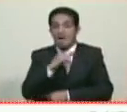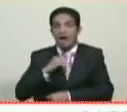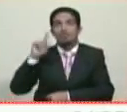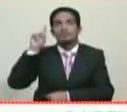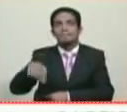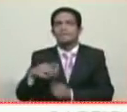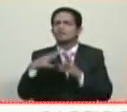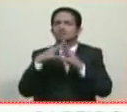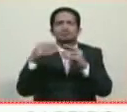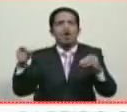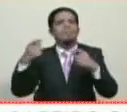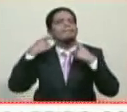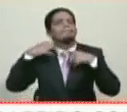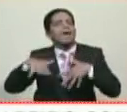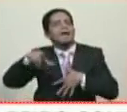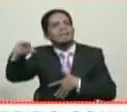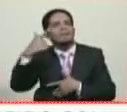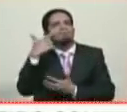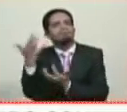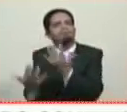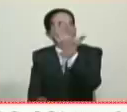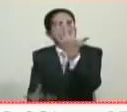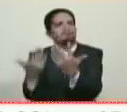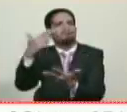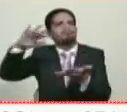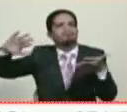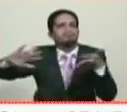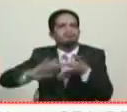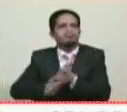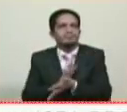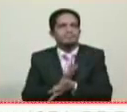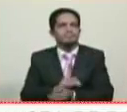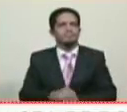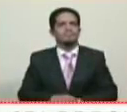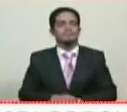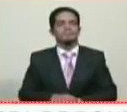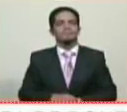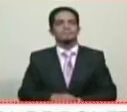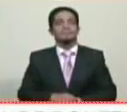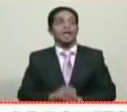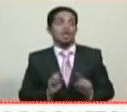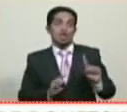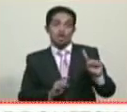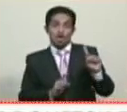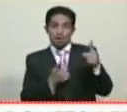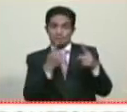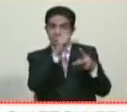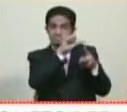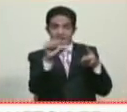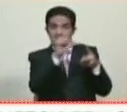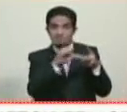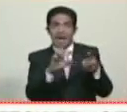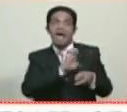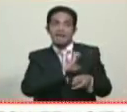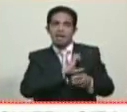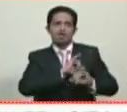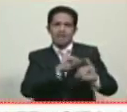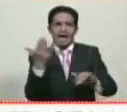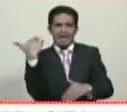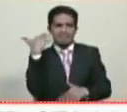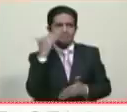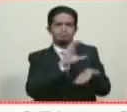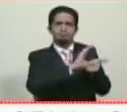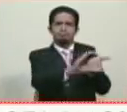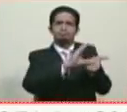perdió. Con suerte que los primeros 15 días de enero ya el material había sido distribuido a partir